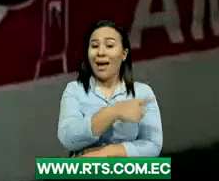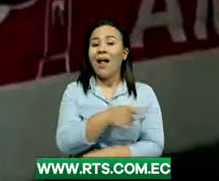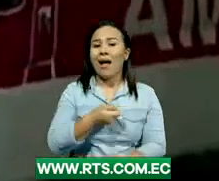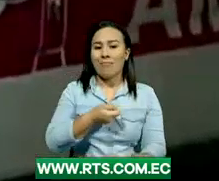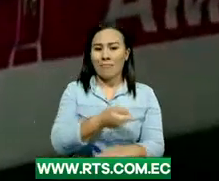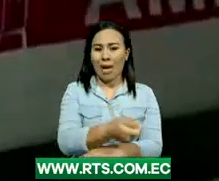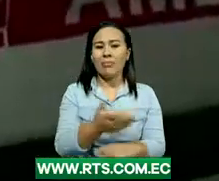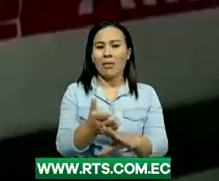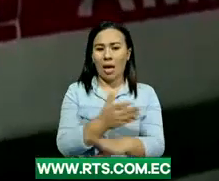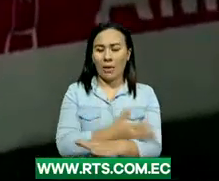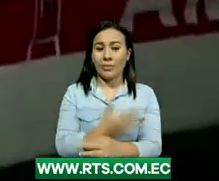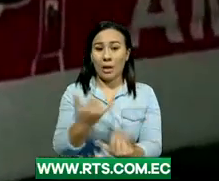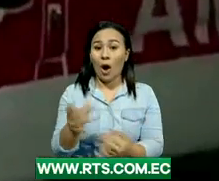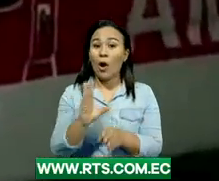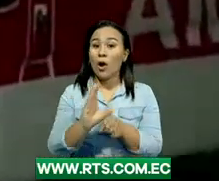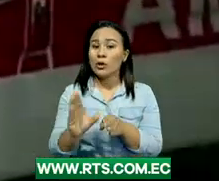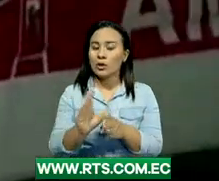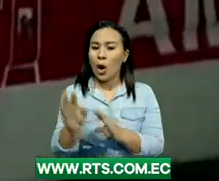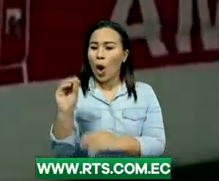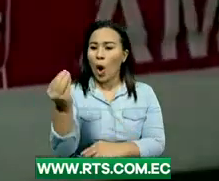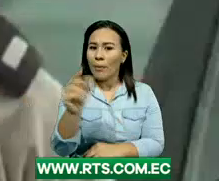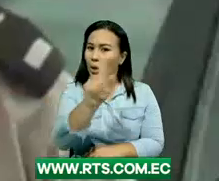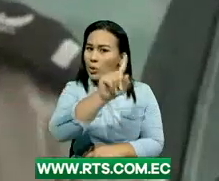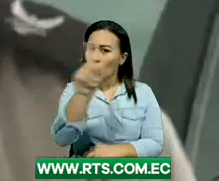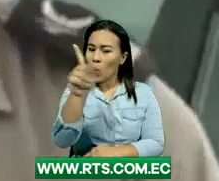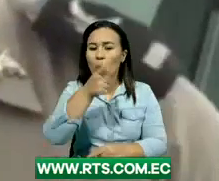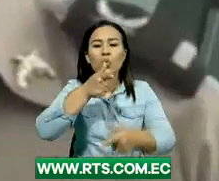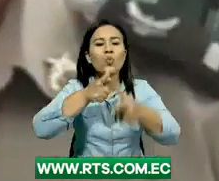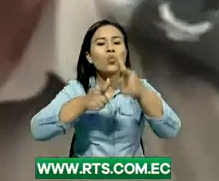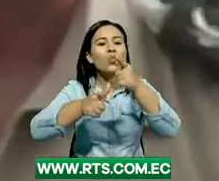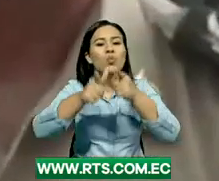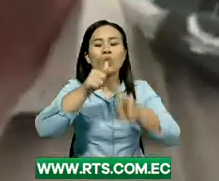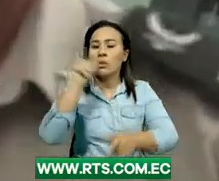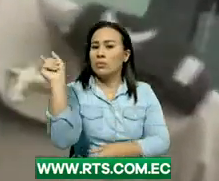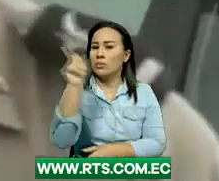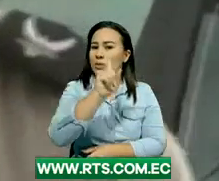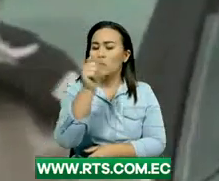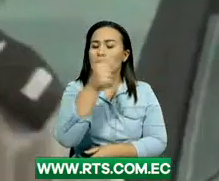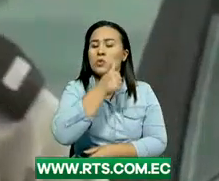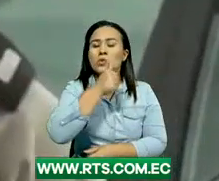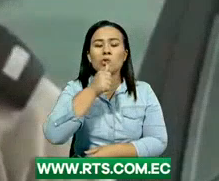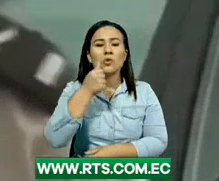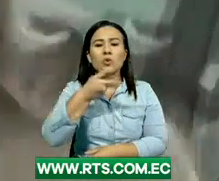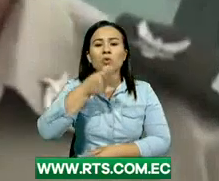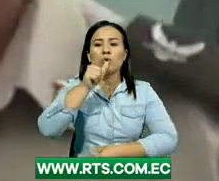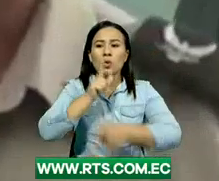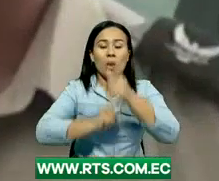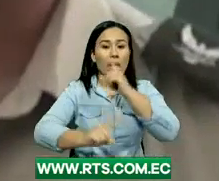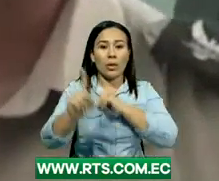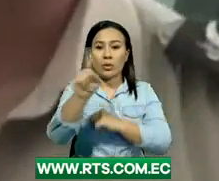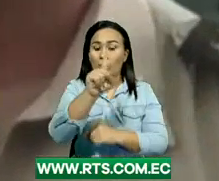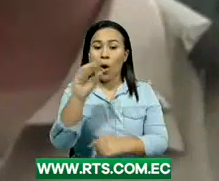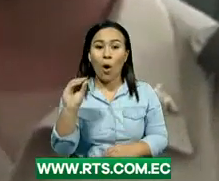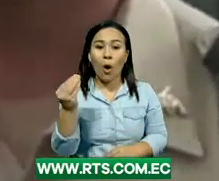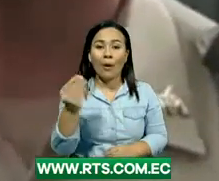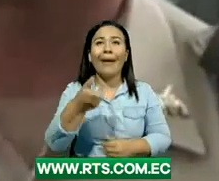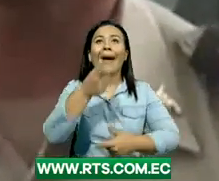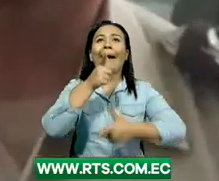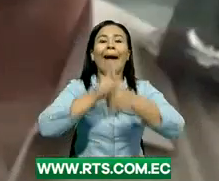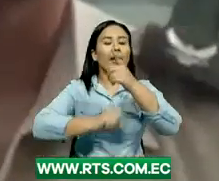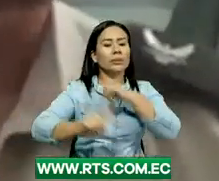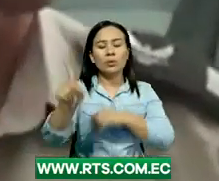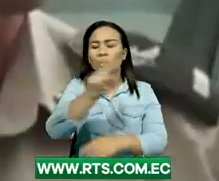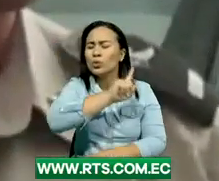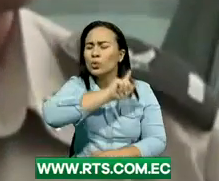Las autoridades recomiendan a los jóvenes no consumir alcohol. Recomendar que a nuestros jóvenes no consuman bebidas alcohólicas